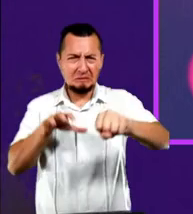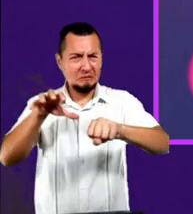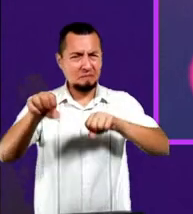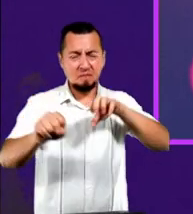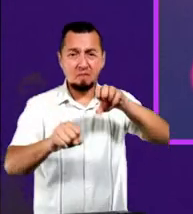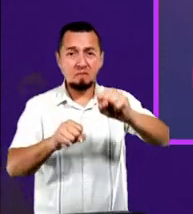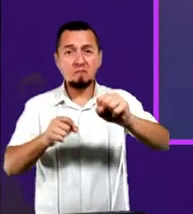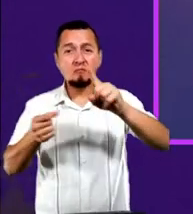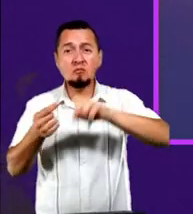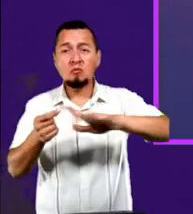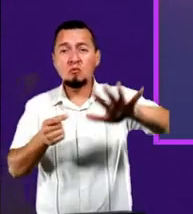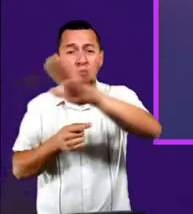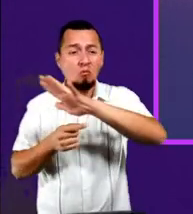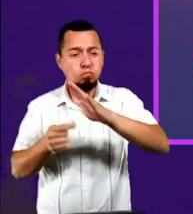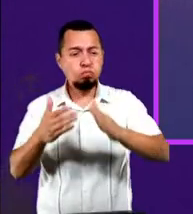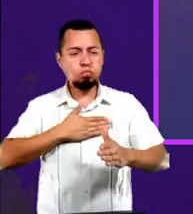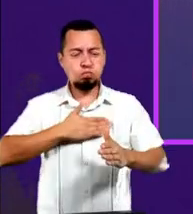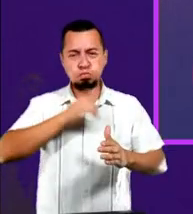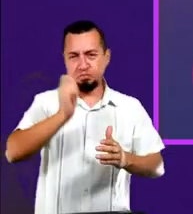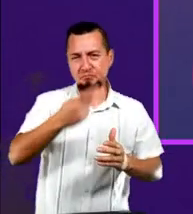en Jalisco fue en